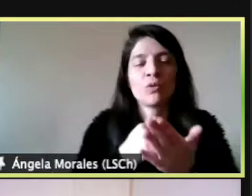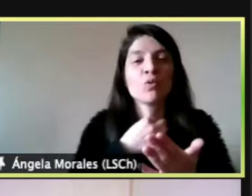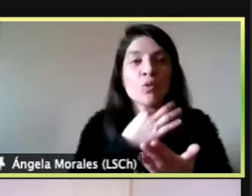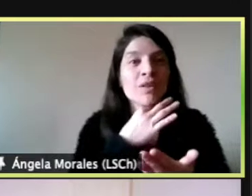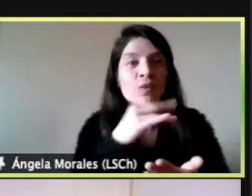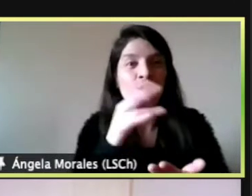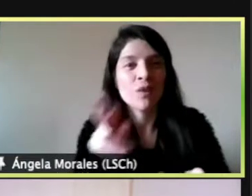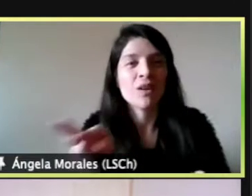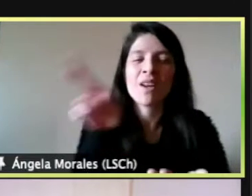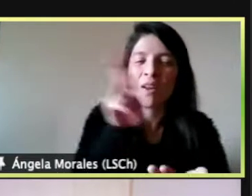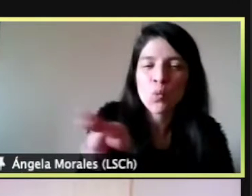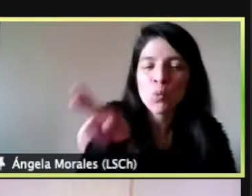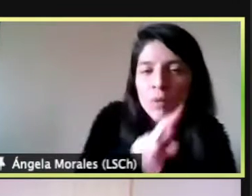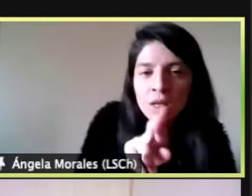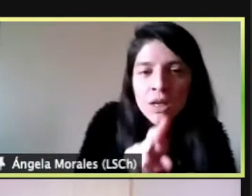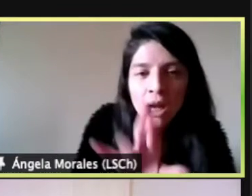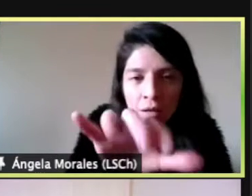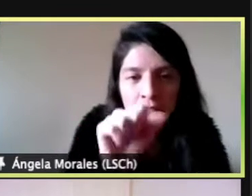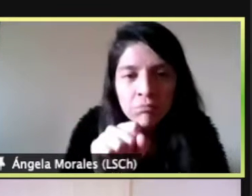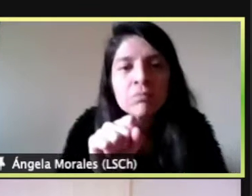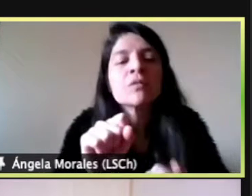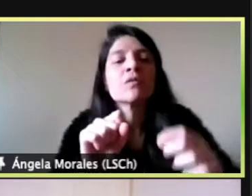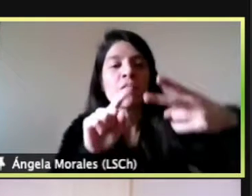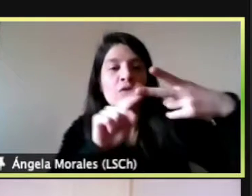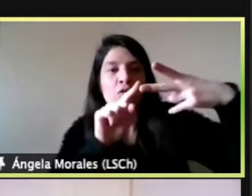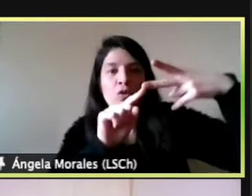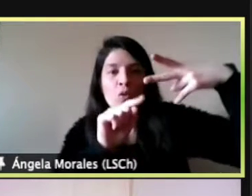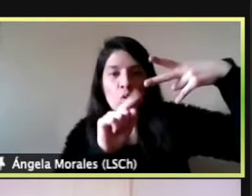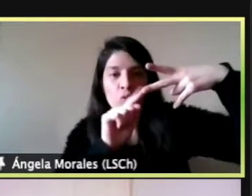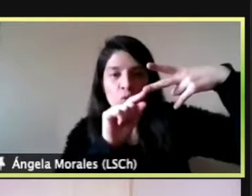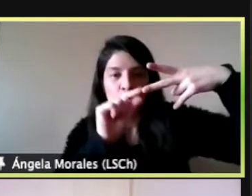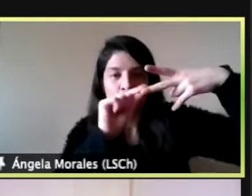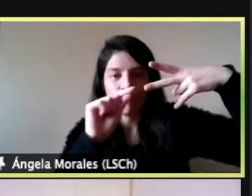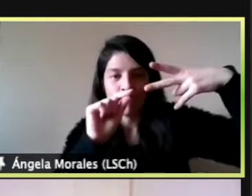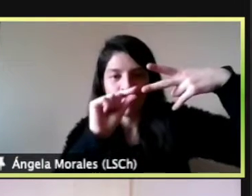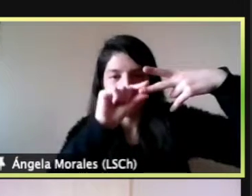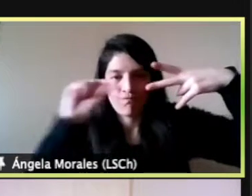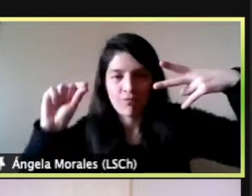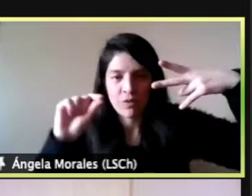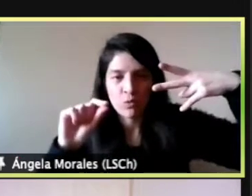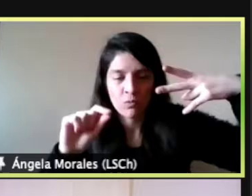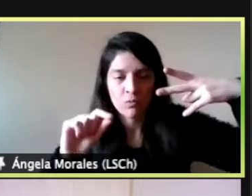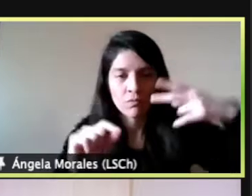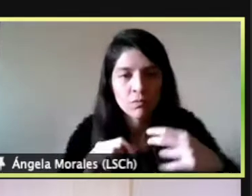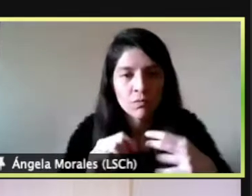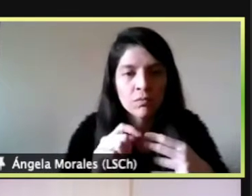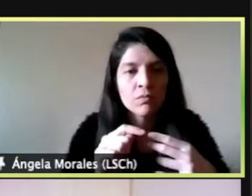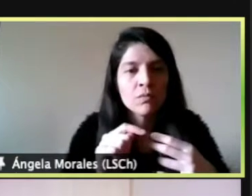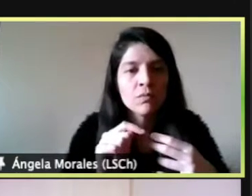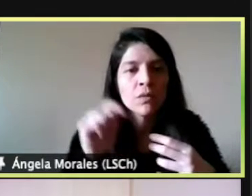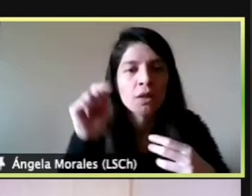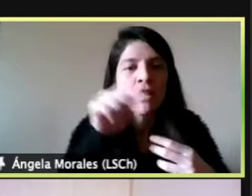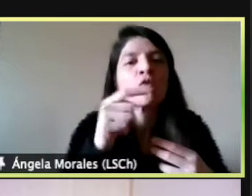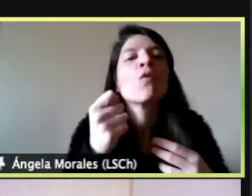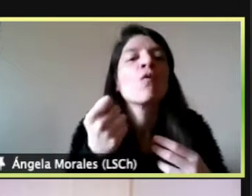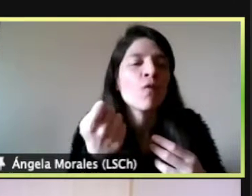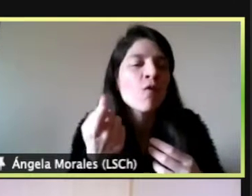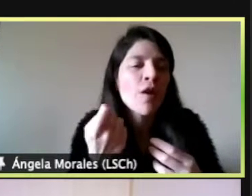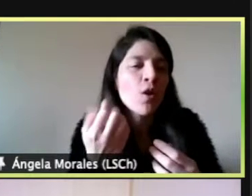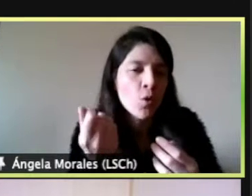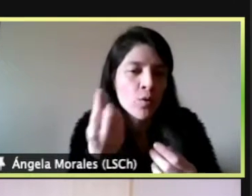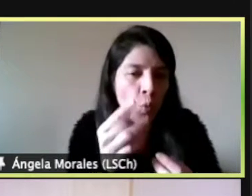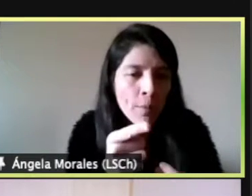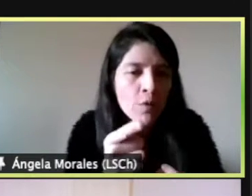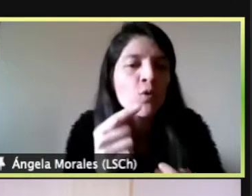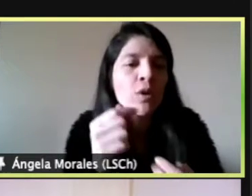2. O sea, estos valores, los valores que están acá. Le voy a colocar 2. Y después me va a